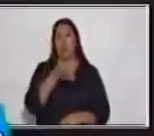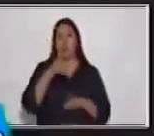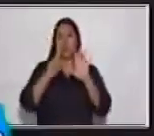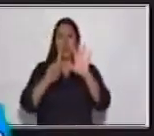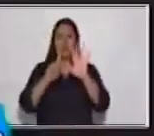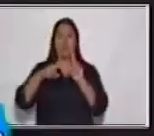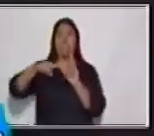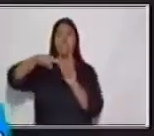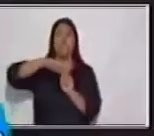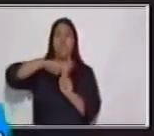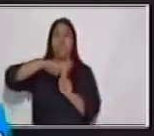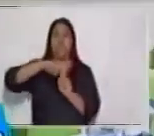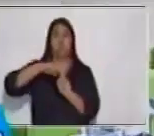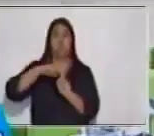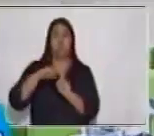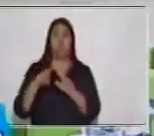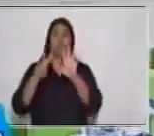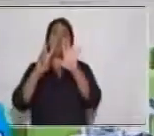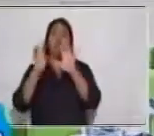tengo